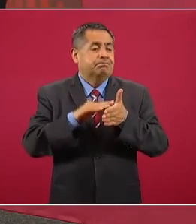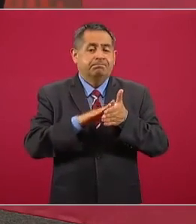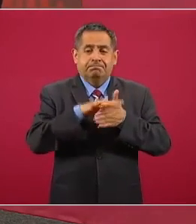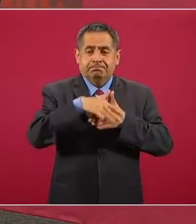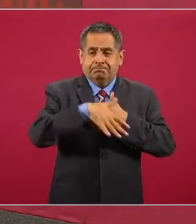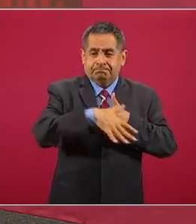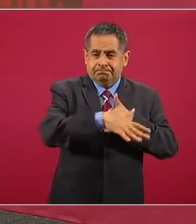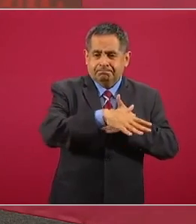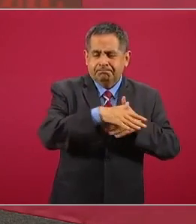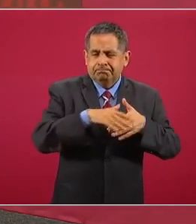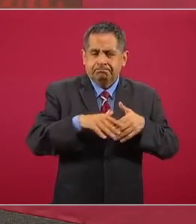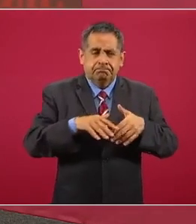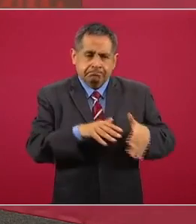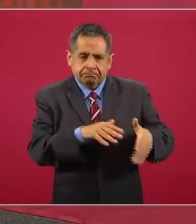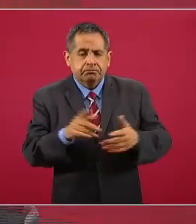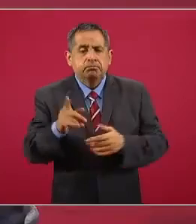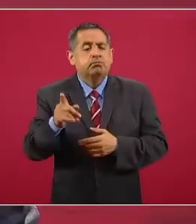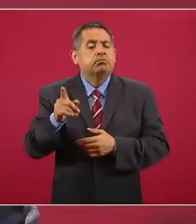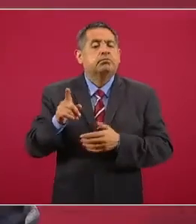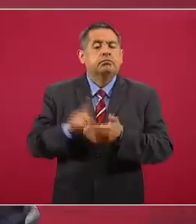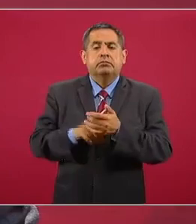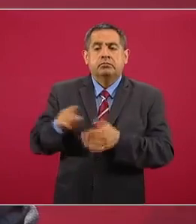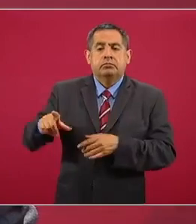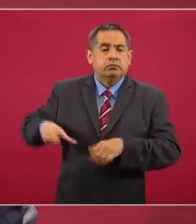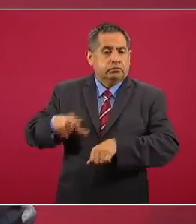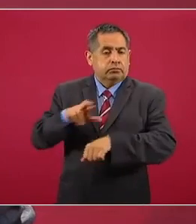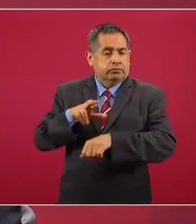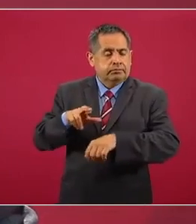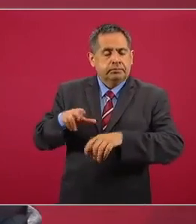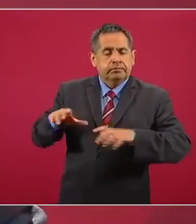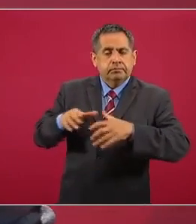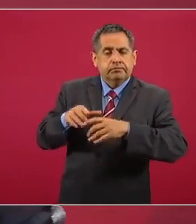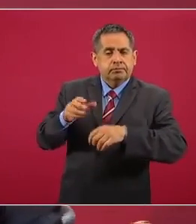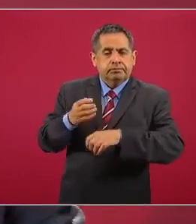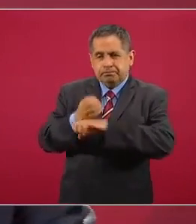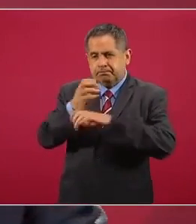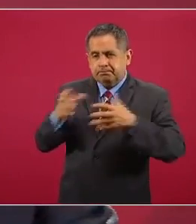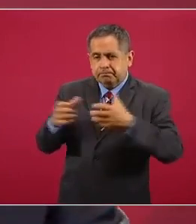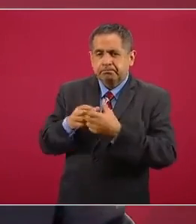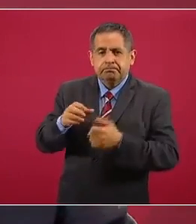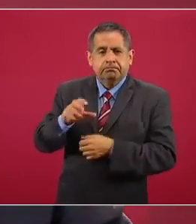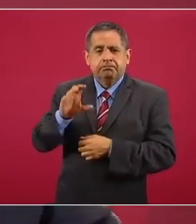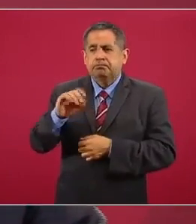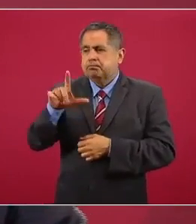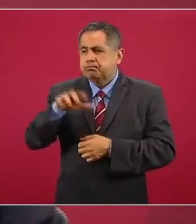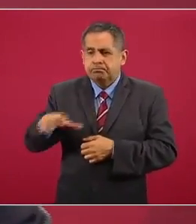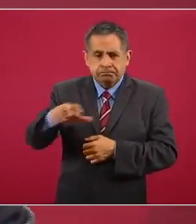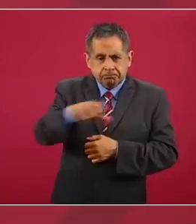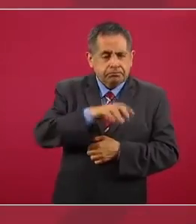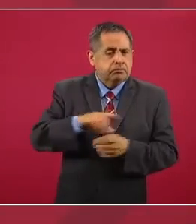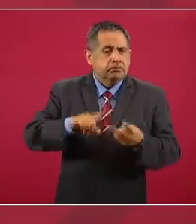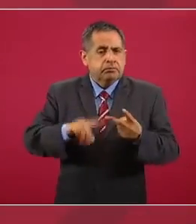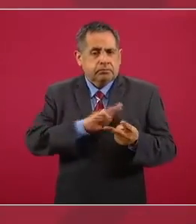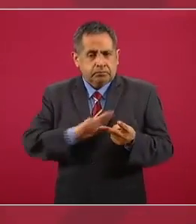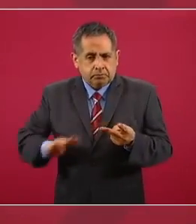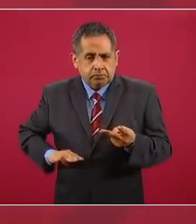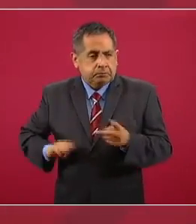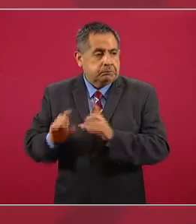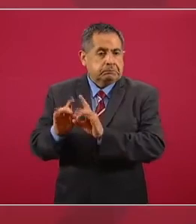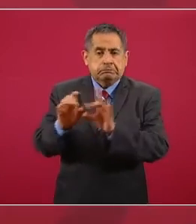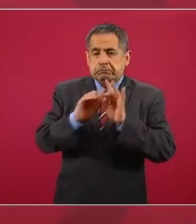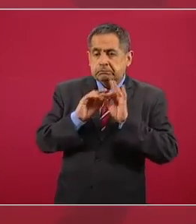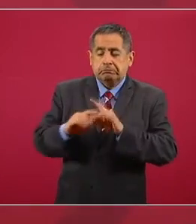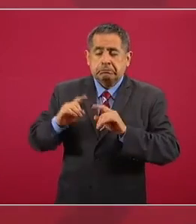Hicimos en coordinación con el gobierno del estado, ¿no? Las colonias, las comunidades, los municipios que fueron impactados por estos